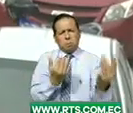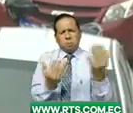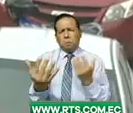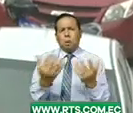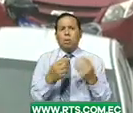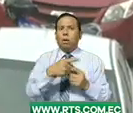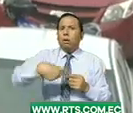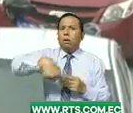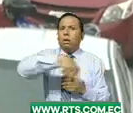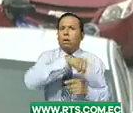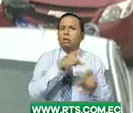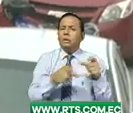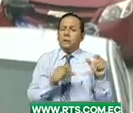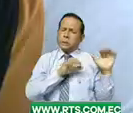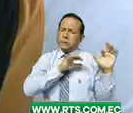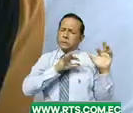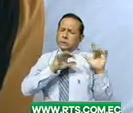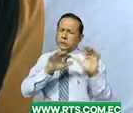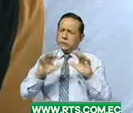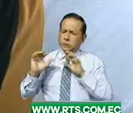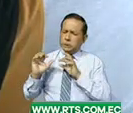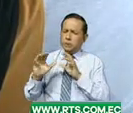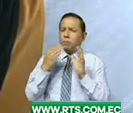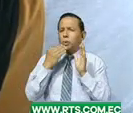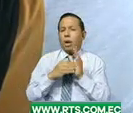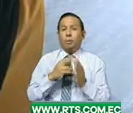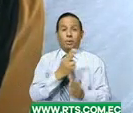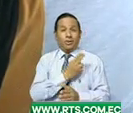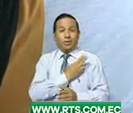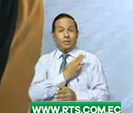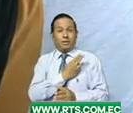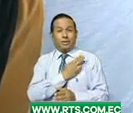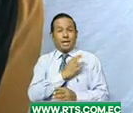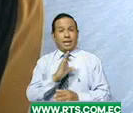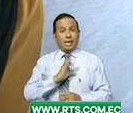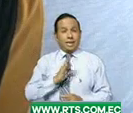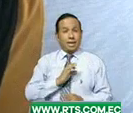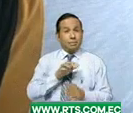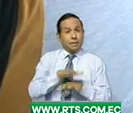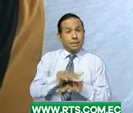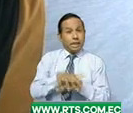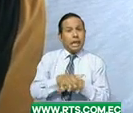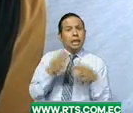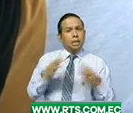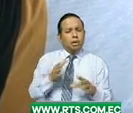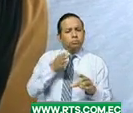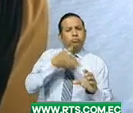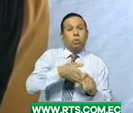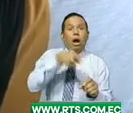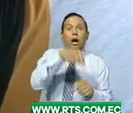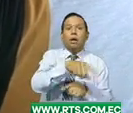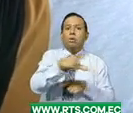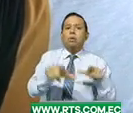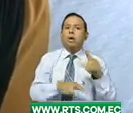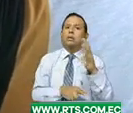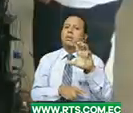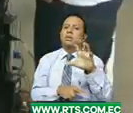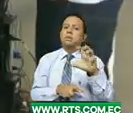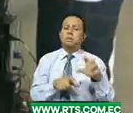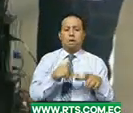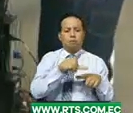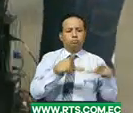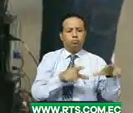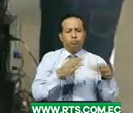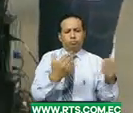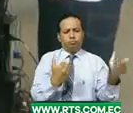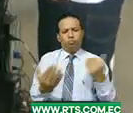gran número han acudido a los centros como el de la Universidad Técnica de Machala, donde se han ubicado 15 brigadas médicas. Pues